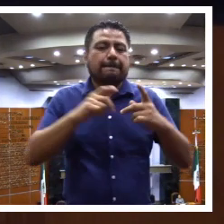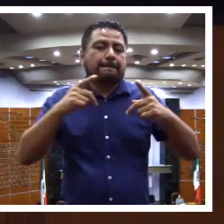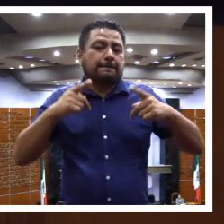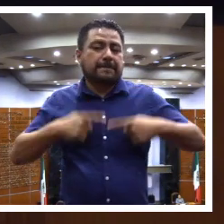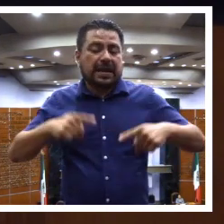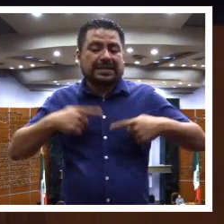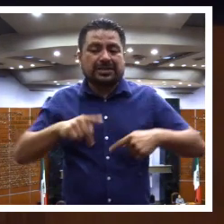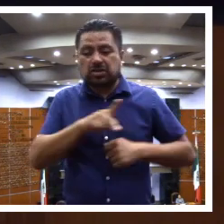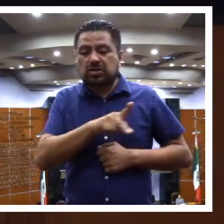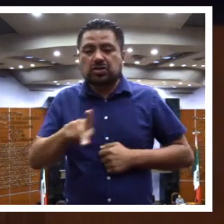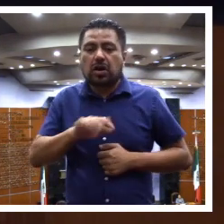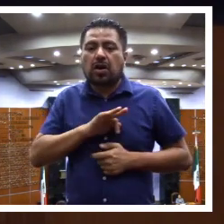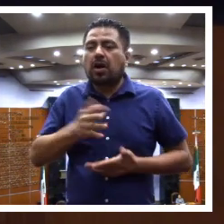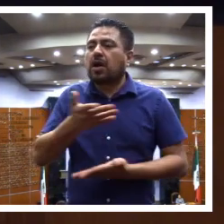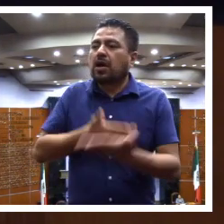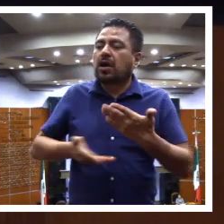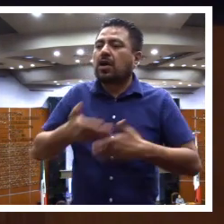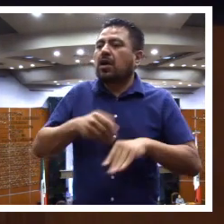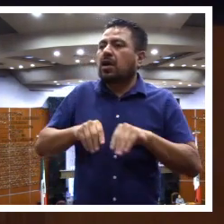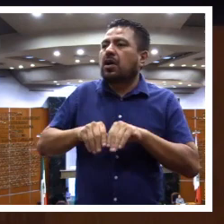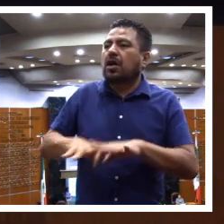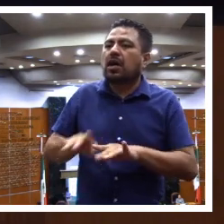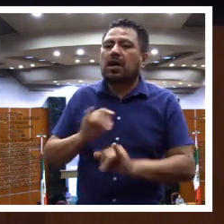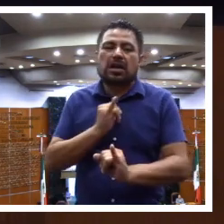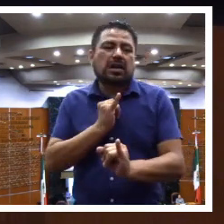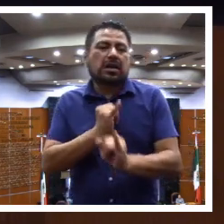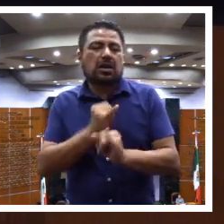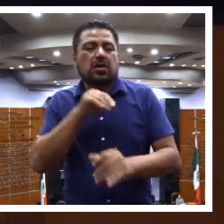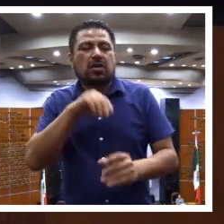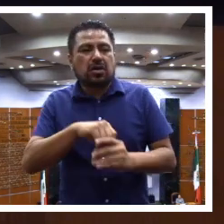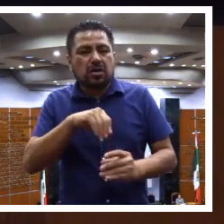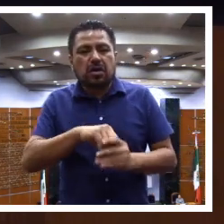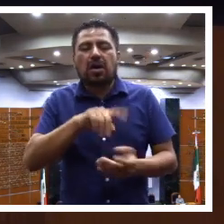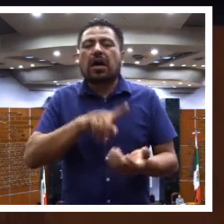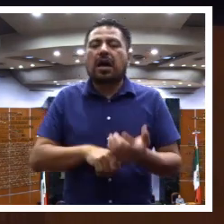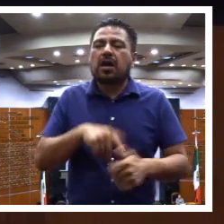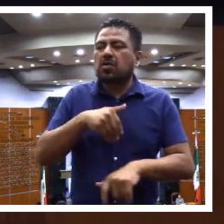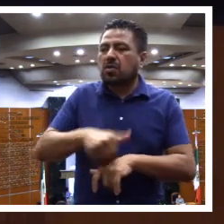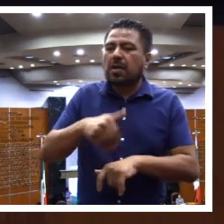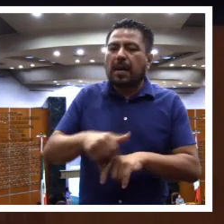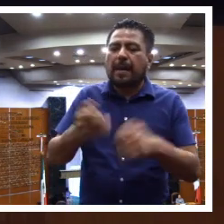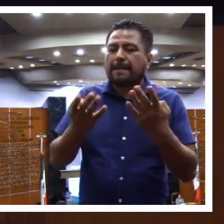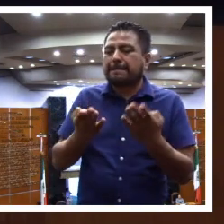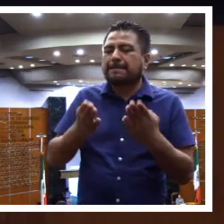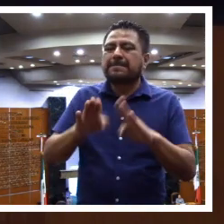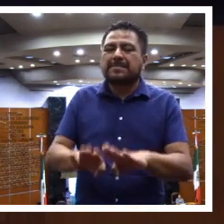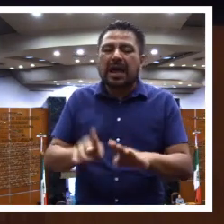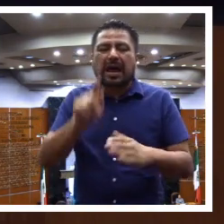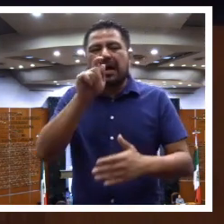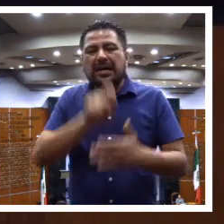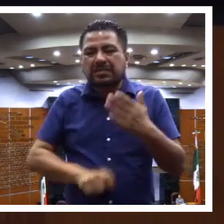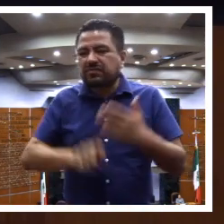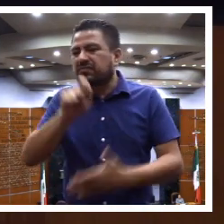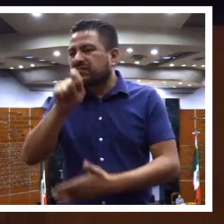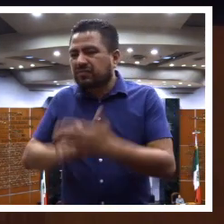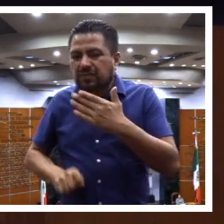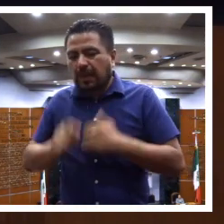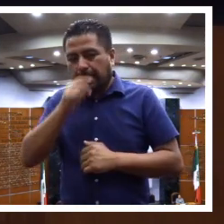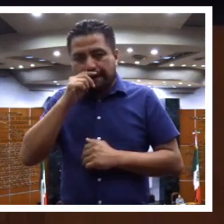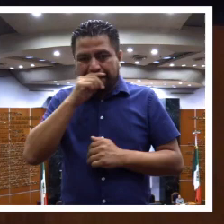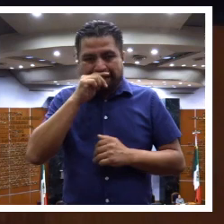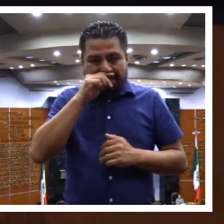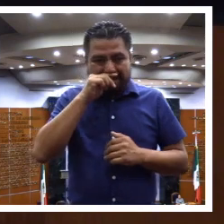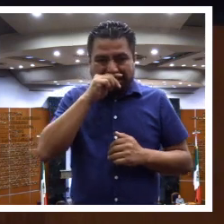personas compartan contraseñas números de tarjetas de créditos o débito y de